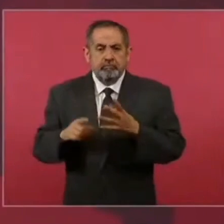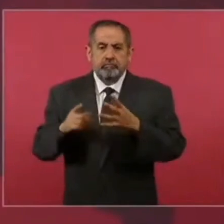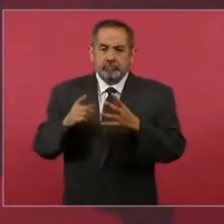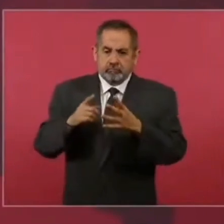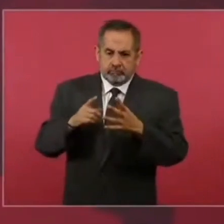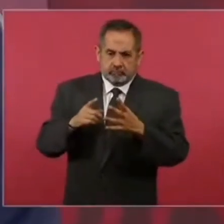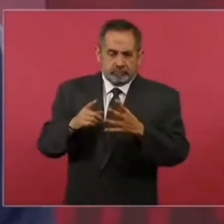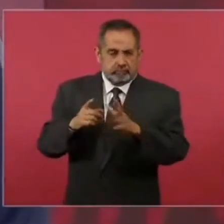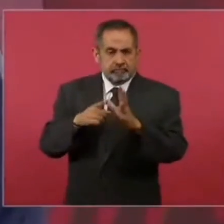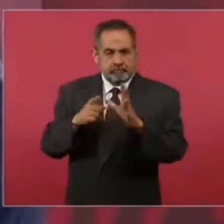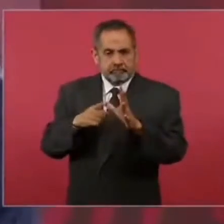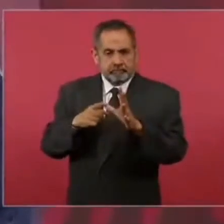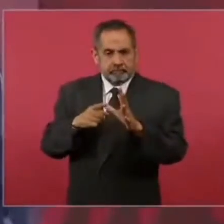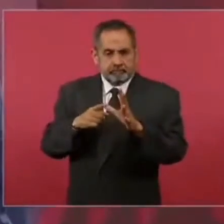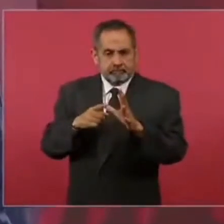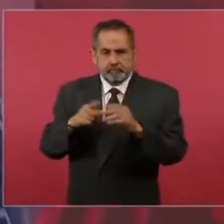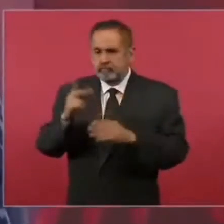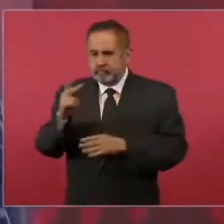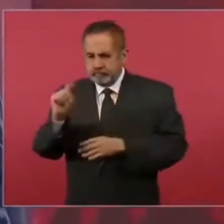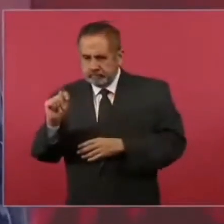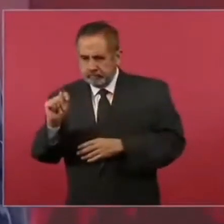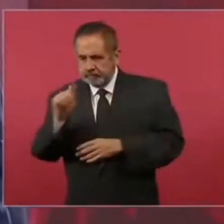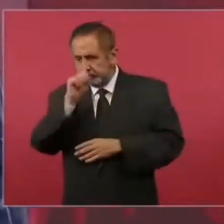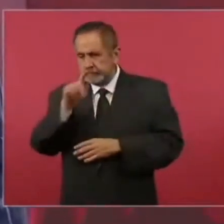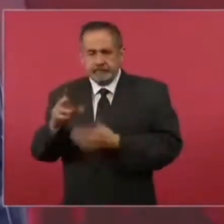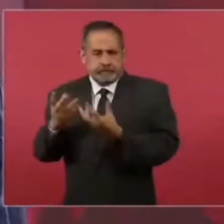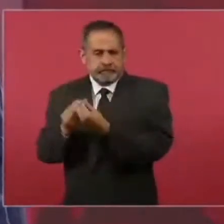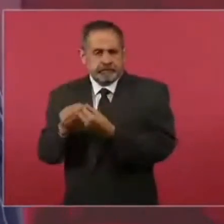de el PT.